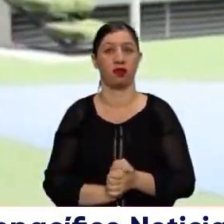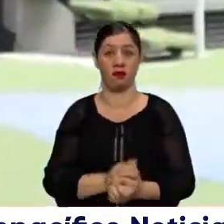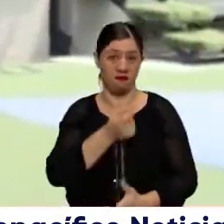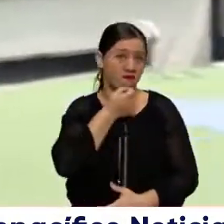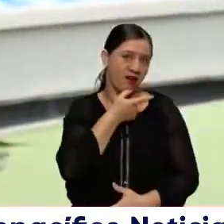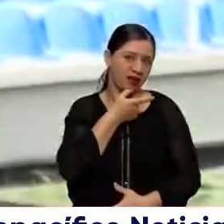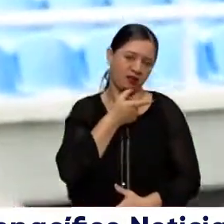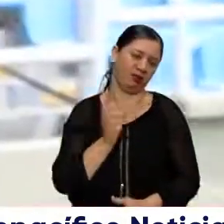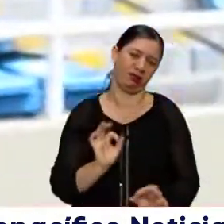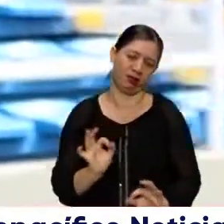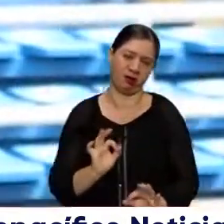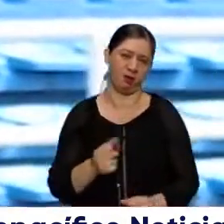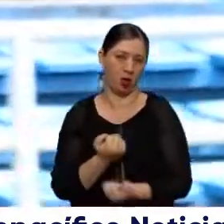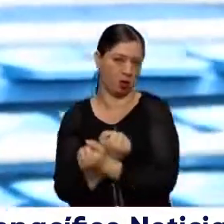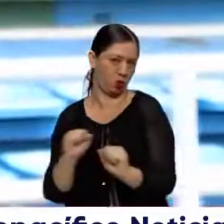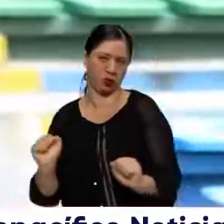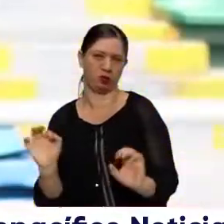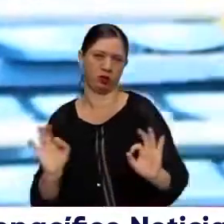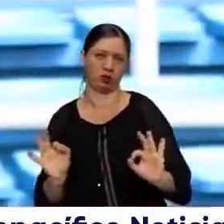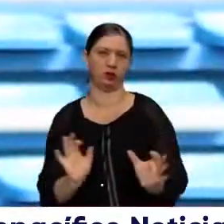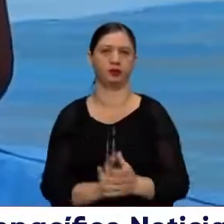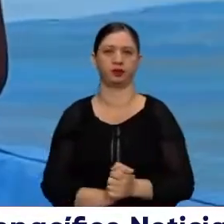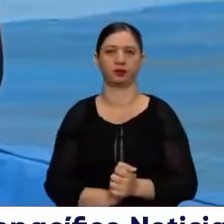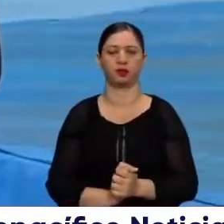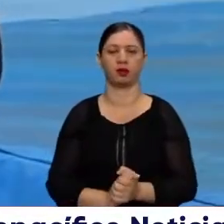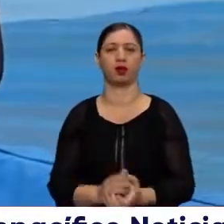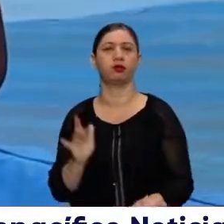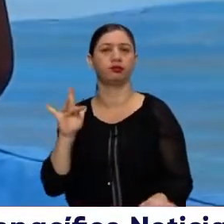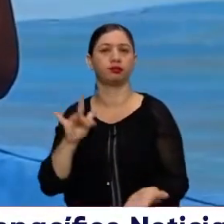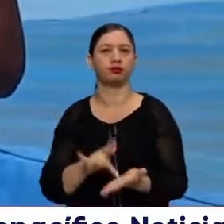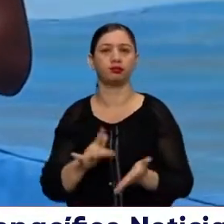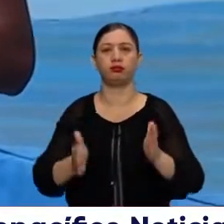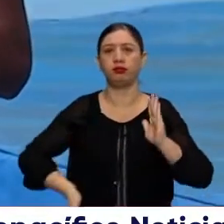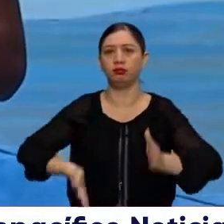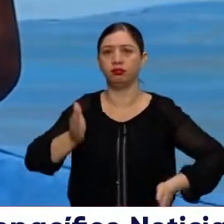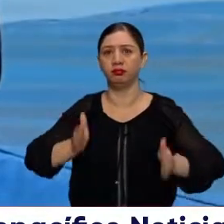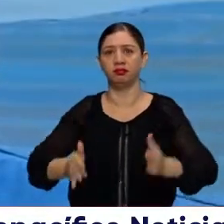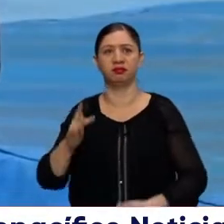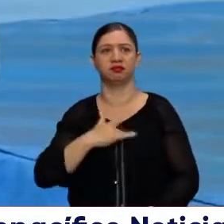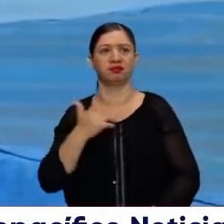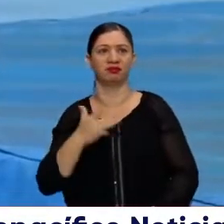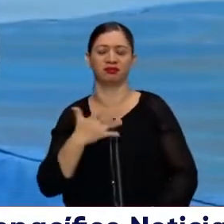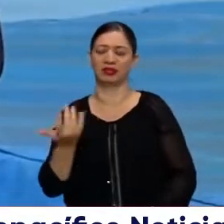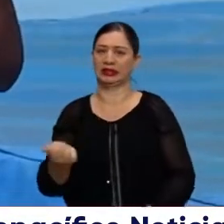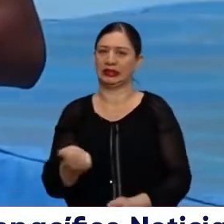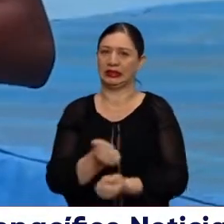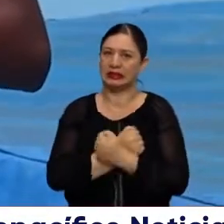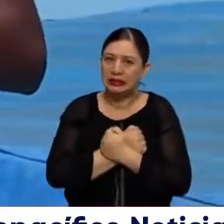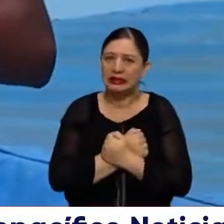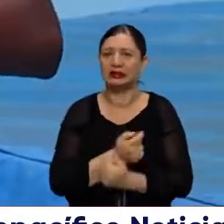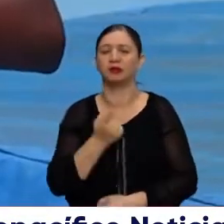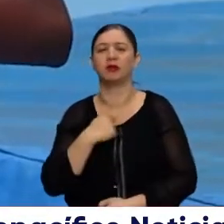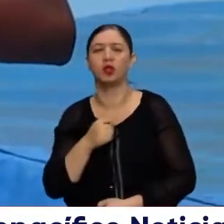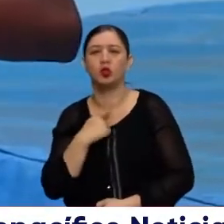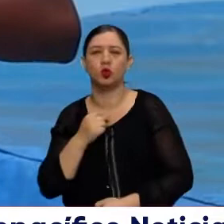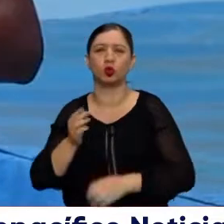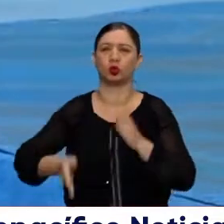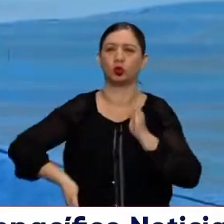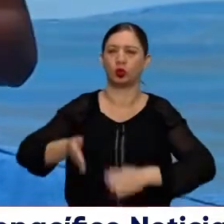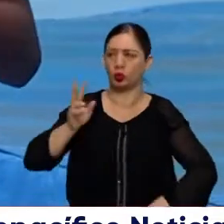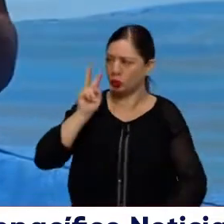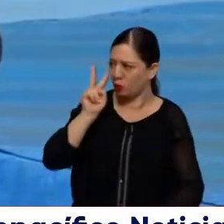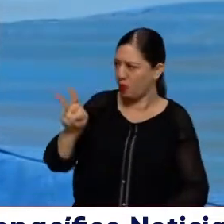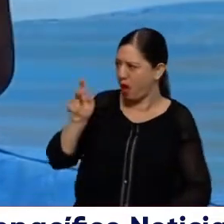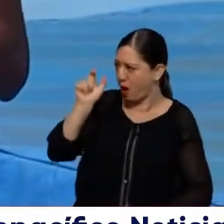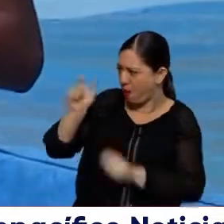pero tampoco es imposible. Apenas llegué al atletismo me sentí súper flechada con él. Me gustaba ver a las